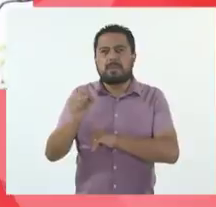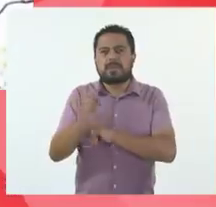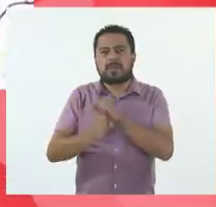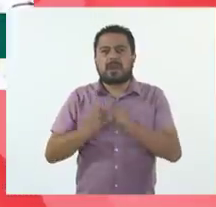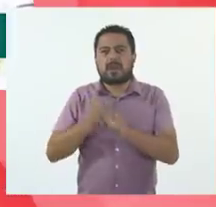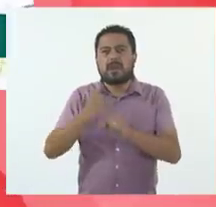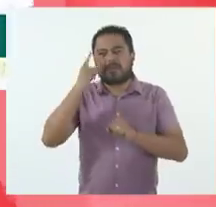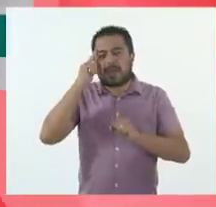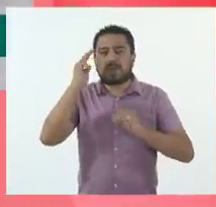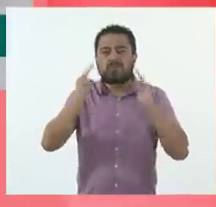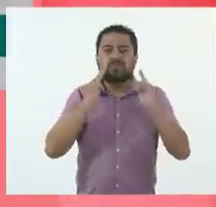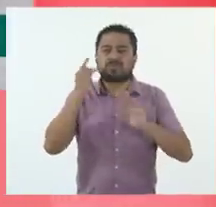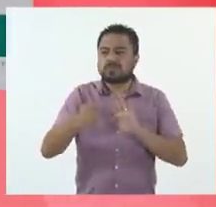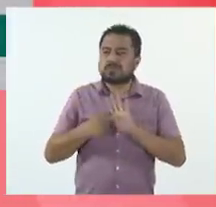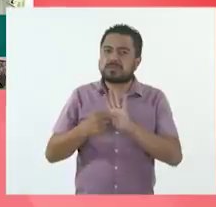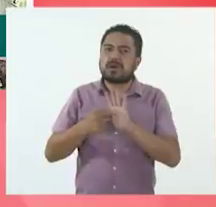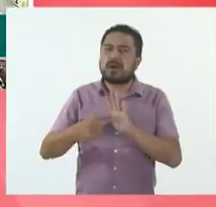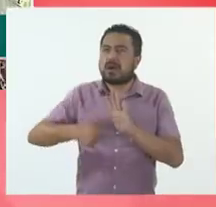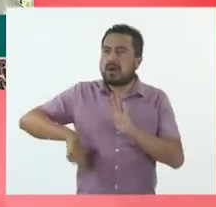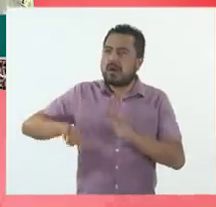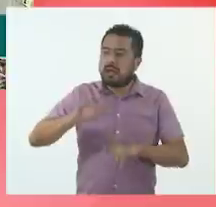años.